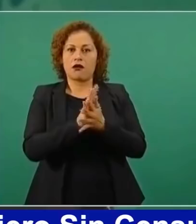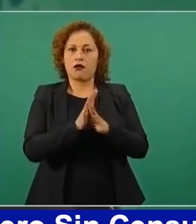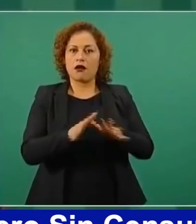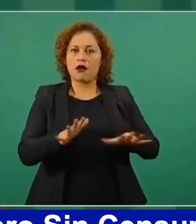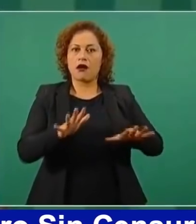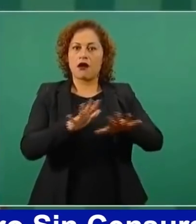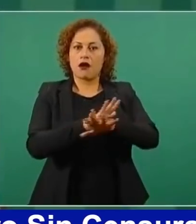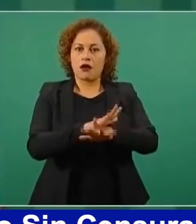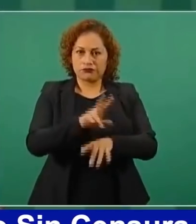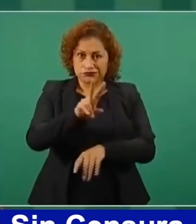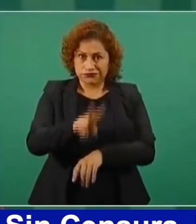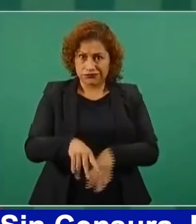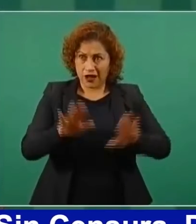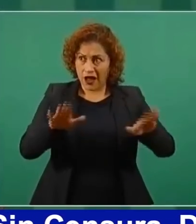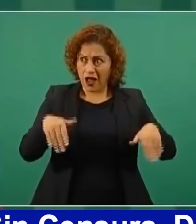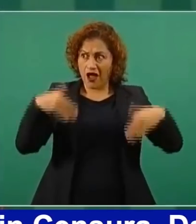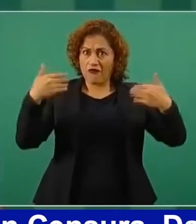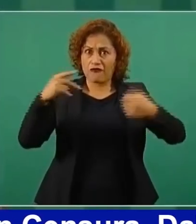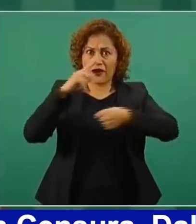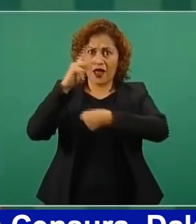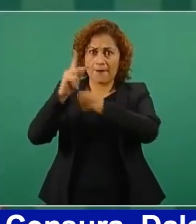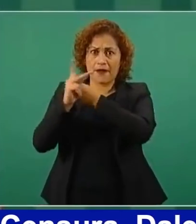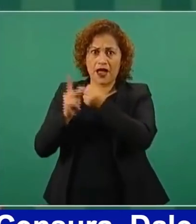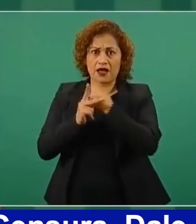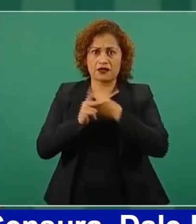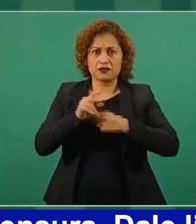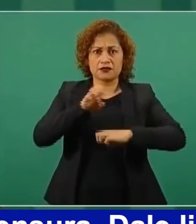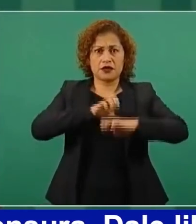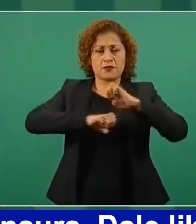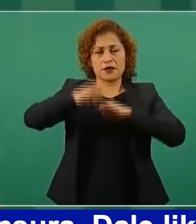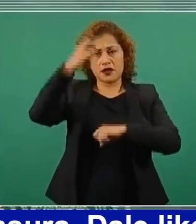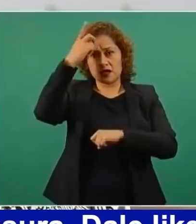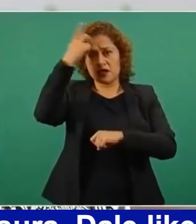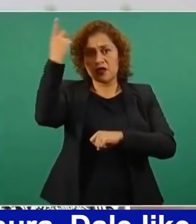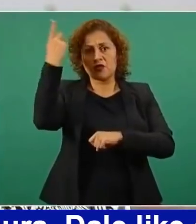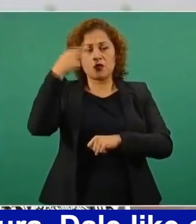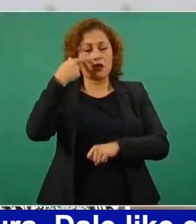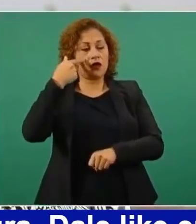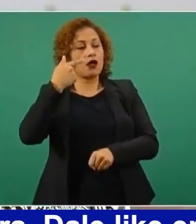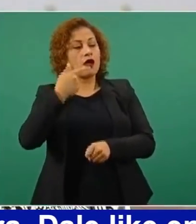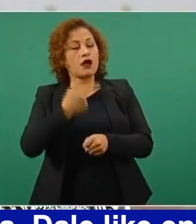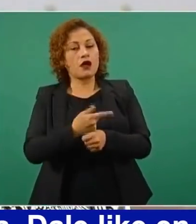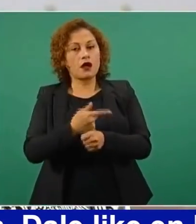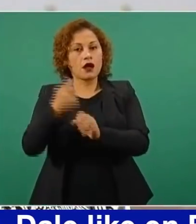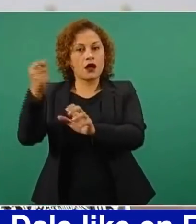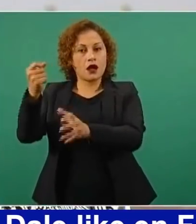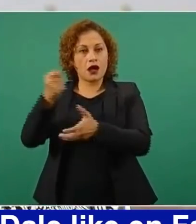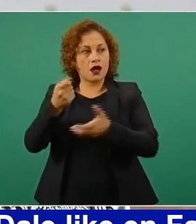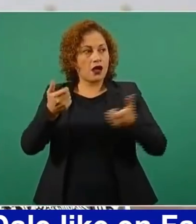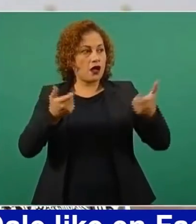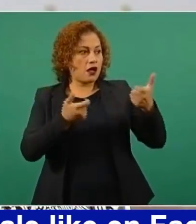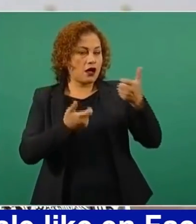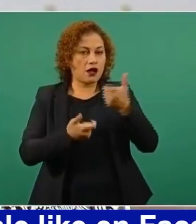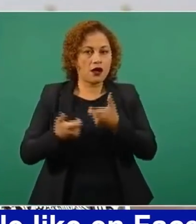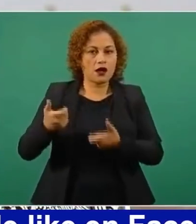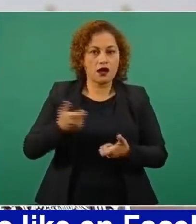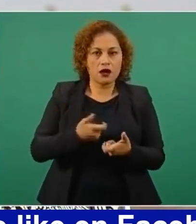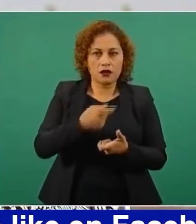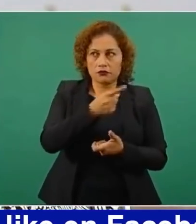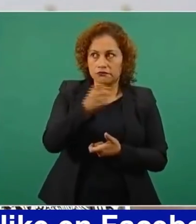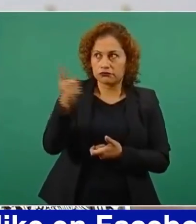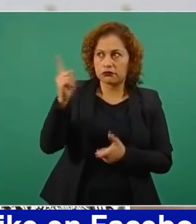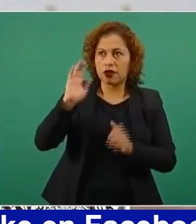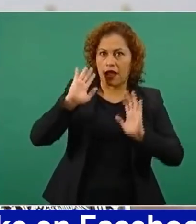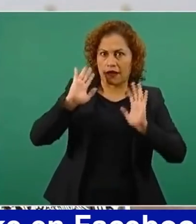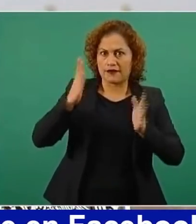Los inversionistas que vienen del extranjero ya aceptan de que son